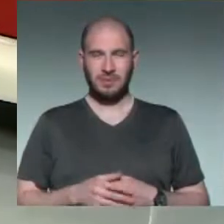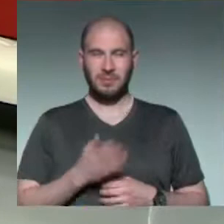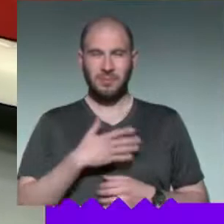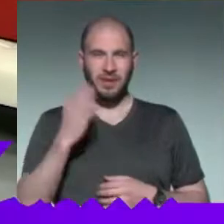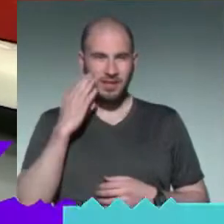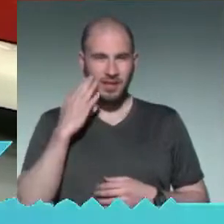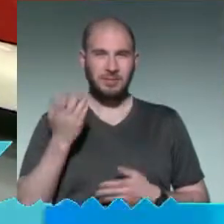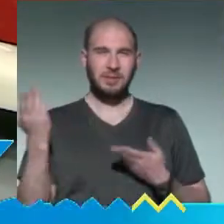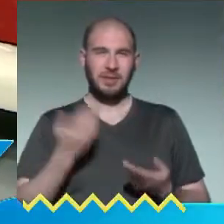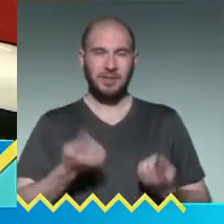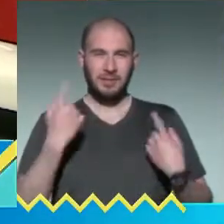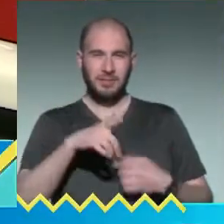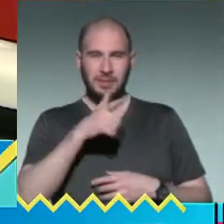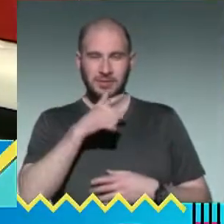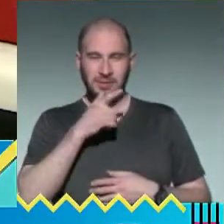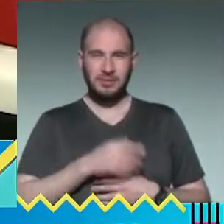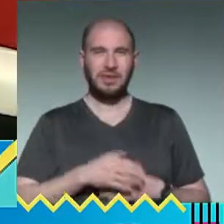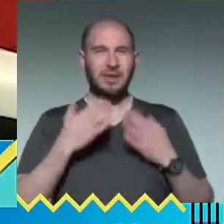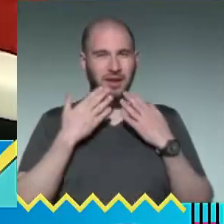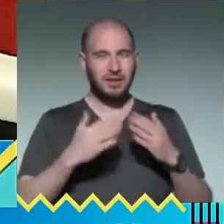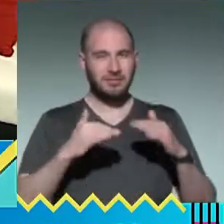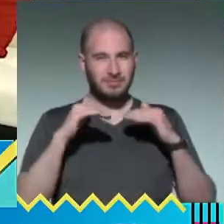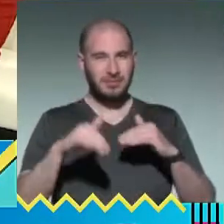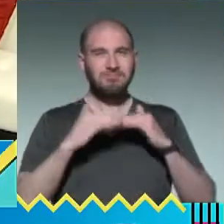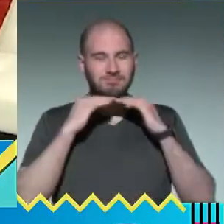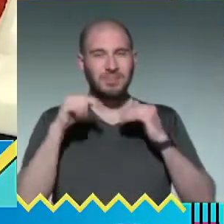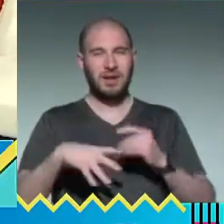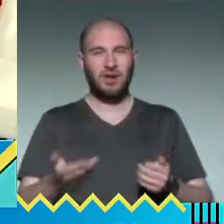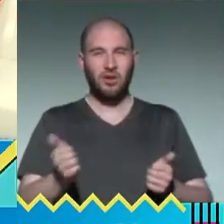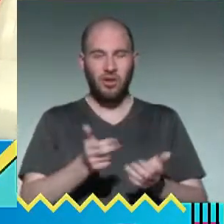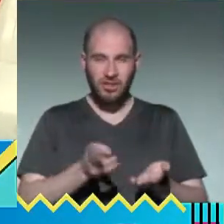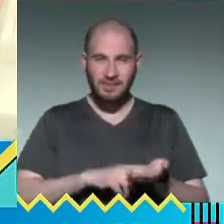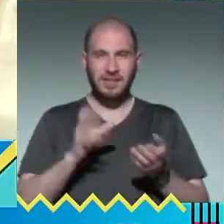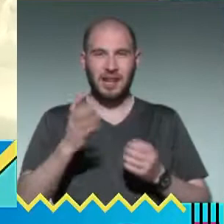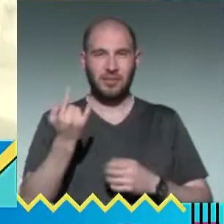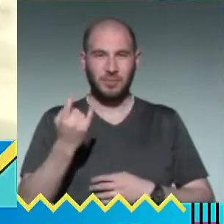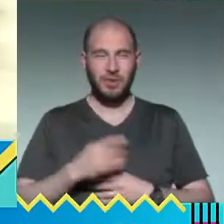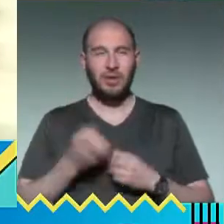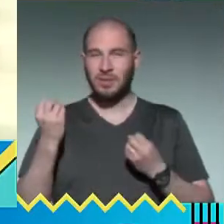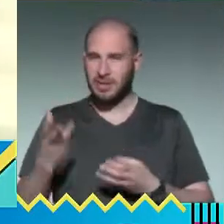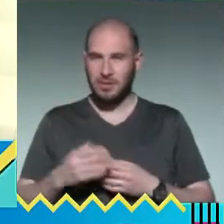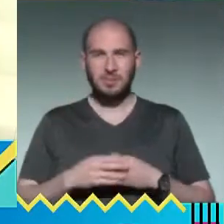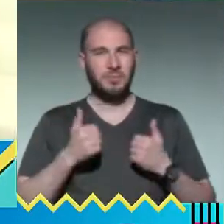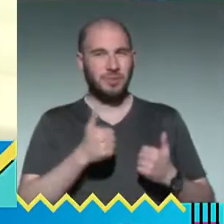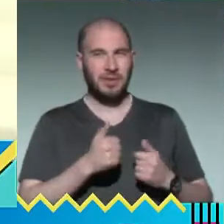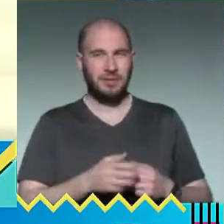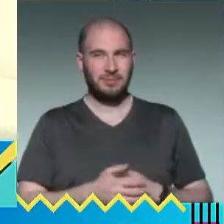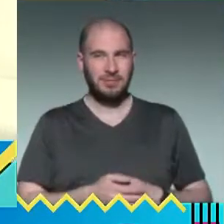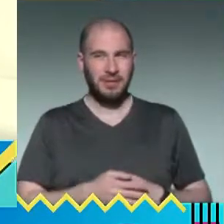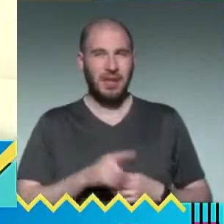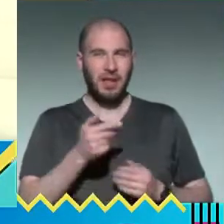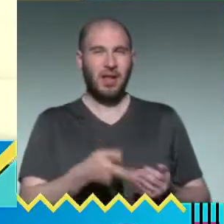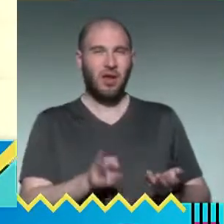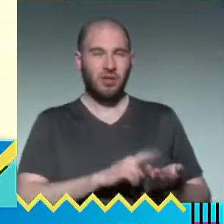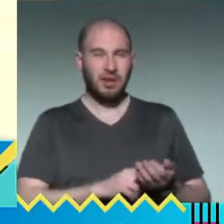Muy buenas tardes, bienvenidos a Distintos Parecidos. Gracias por estar ahí acompañándonos nuevamente en la pantalla de Señalú. ¿Cómo estás, Caro? Muy bien, Fer. Y bueno,